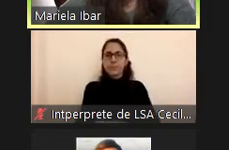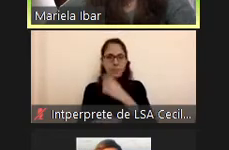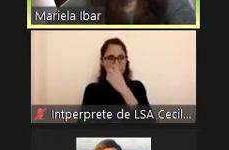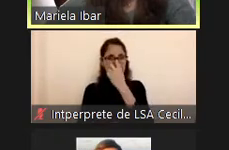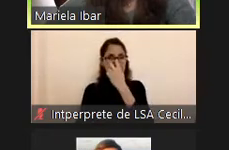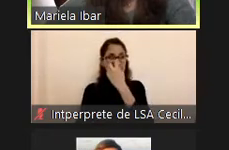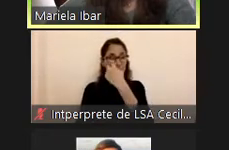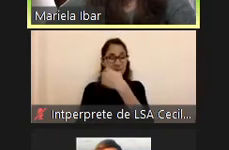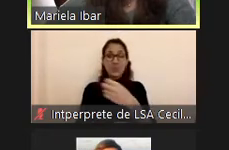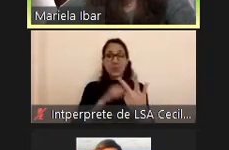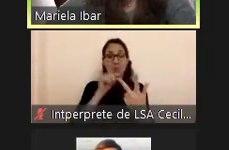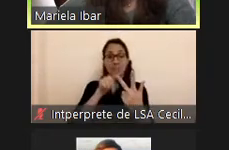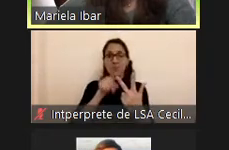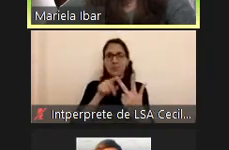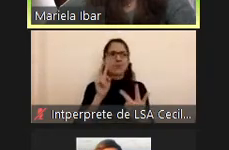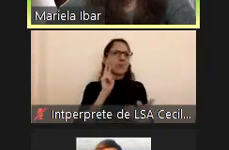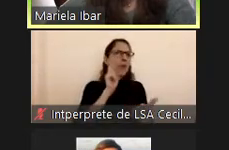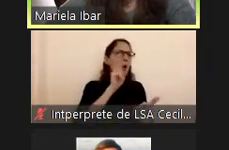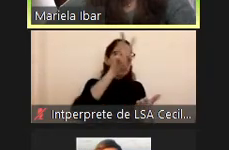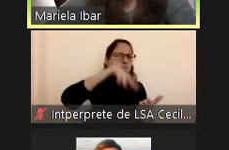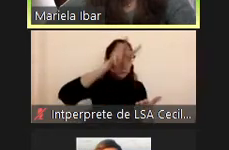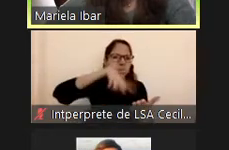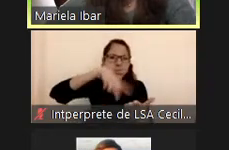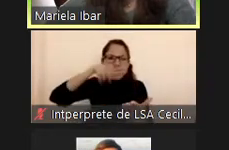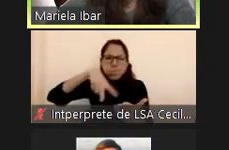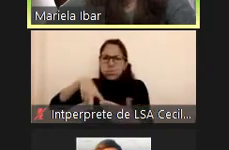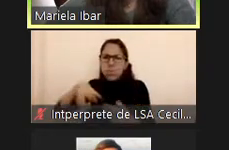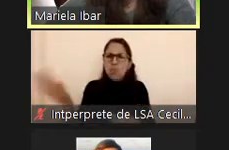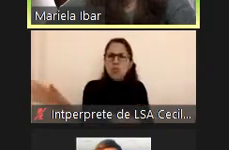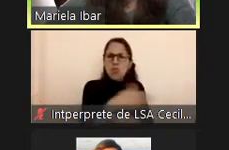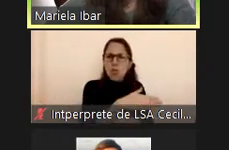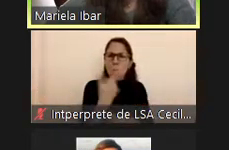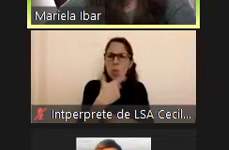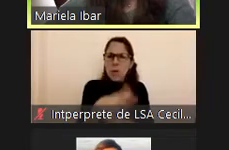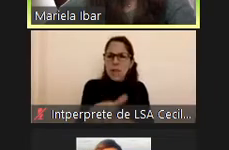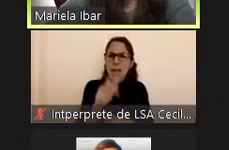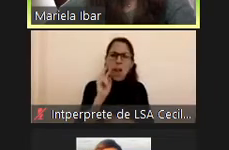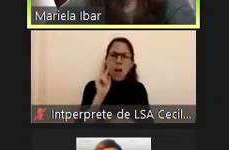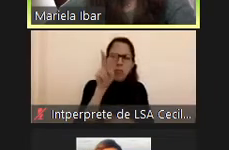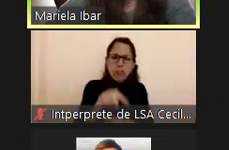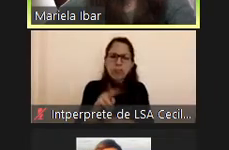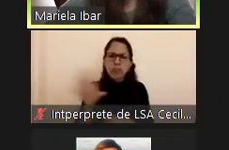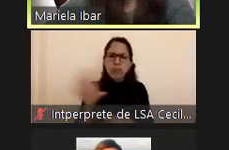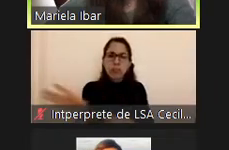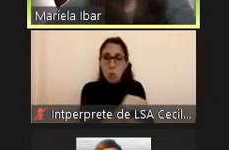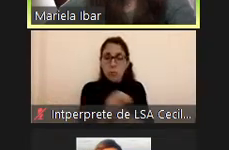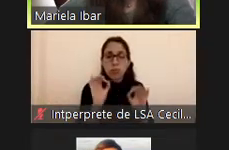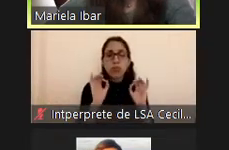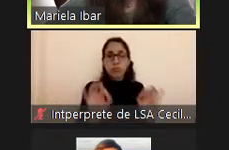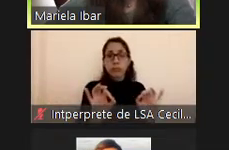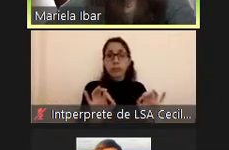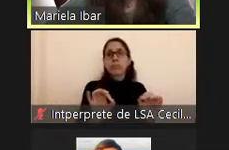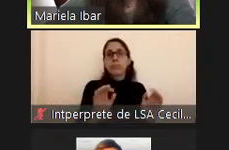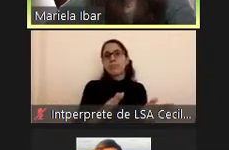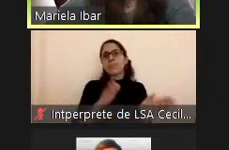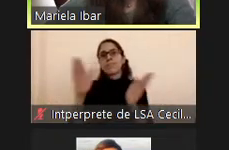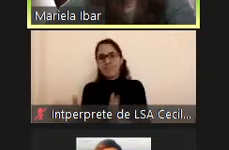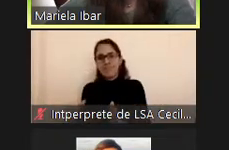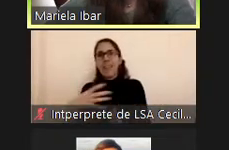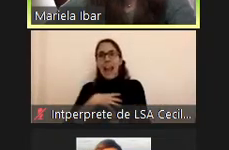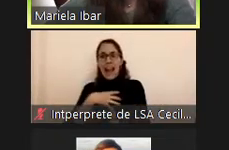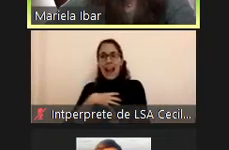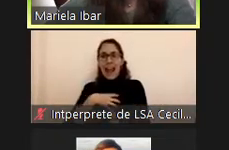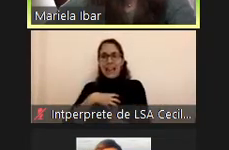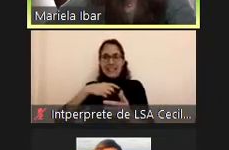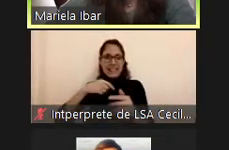Ven todo el material bibliográfico que está en el aula virtual, ¿sí? Acá está la clase semanal de integración y consulta,